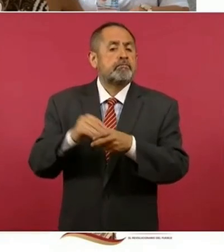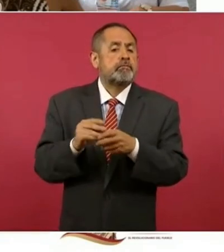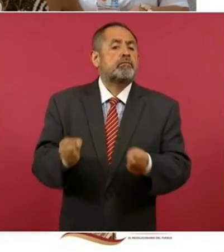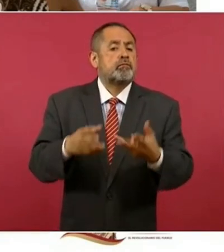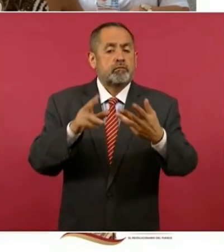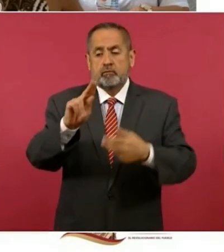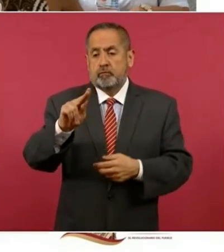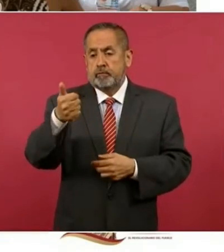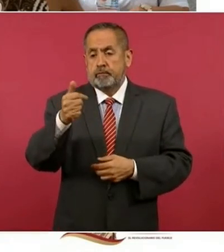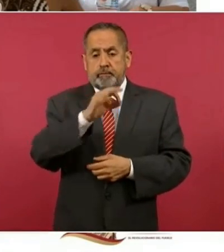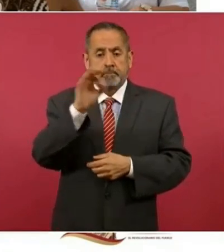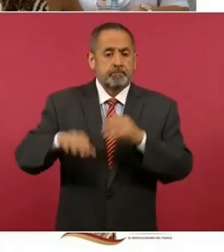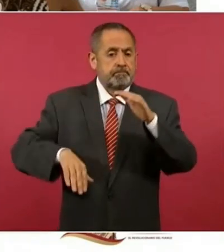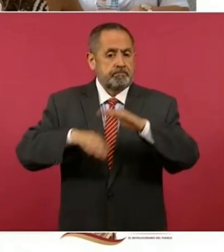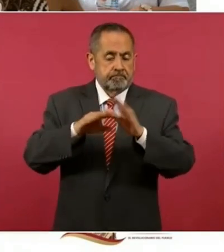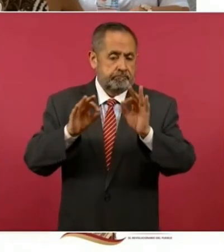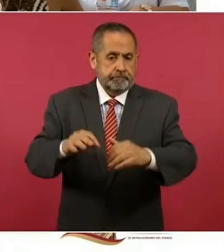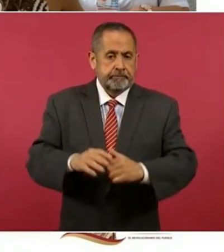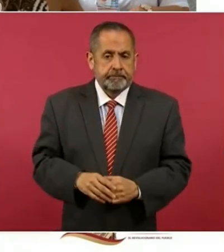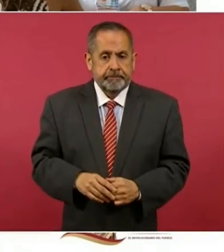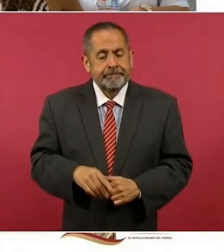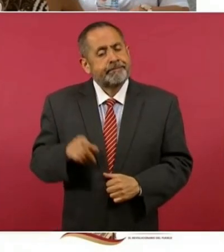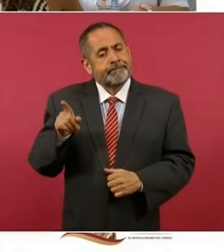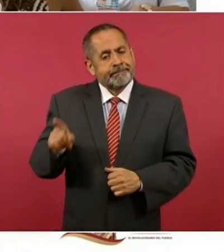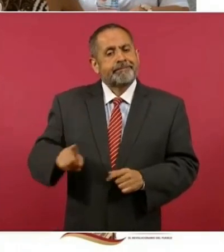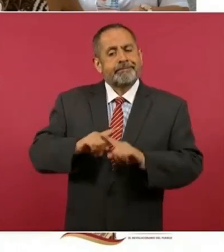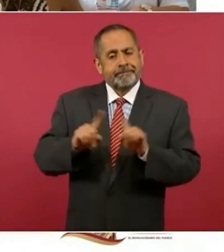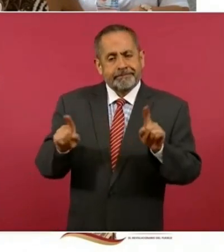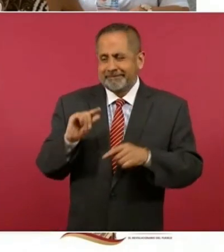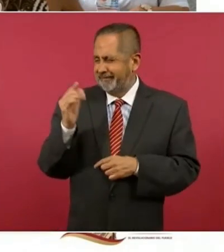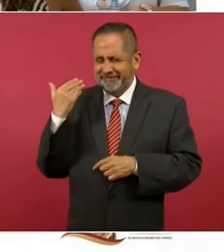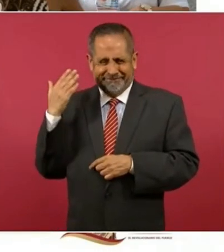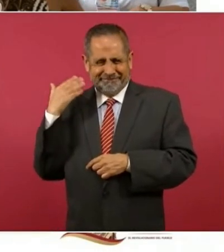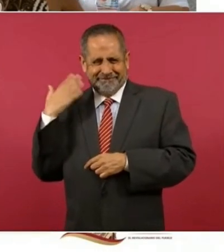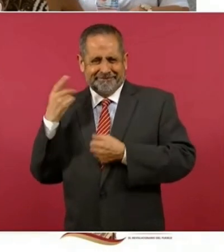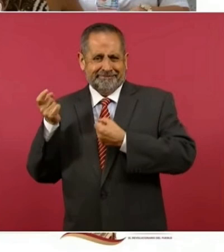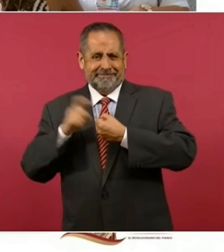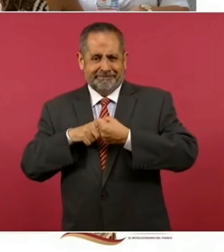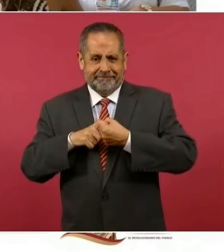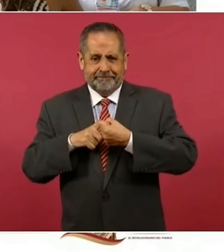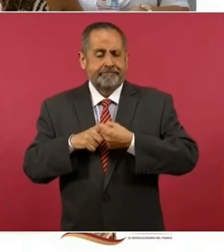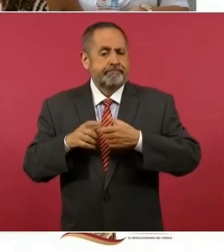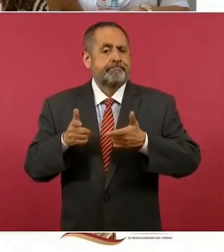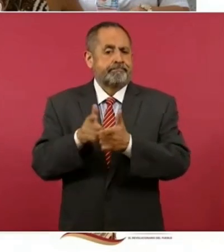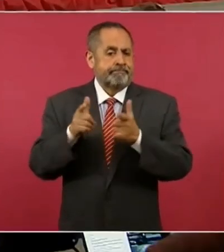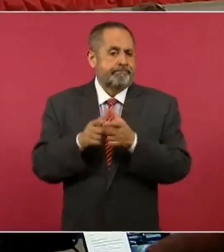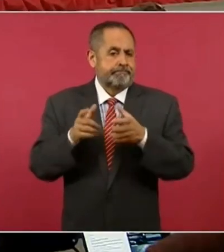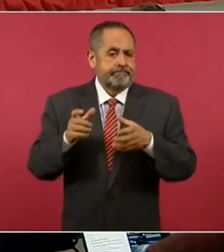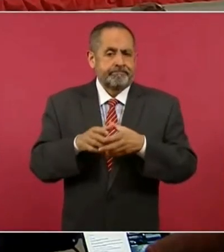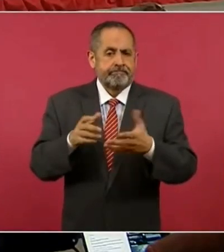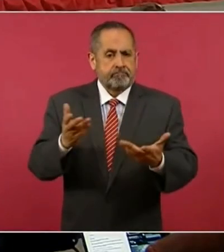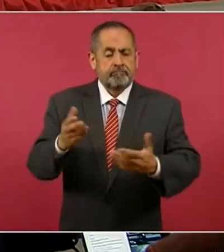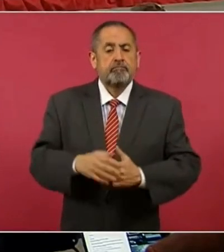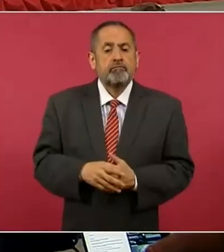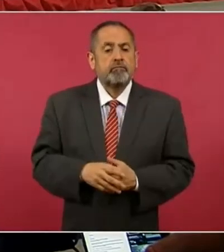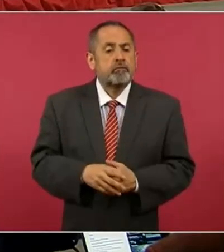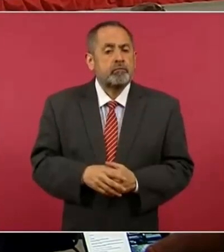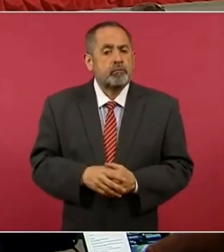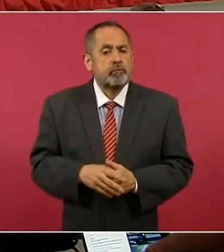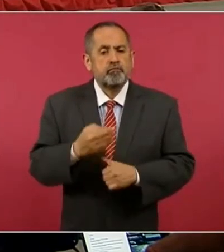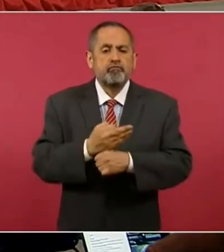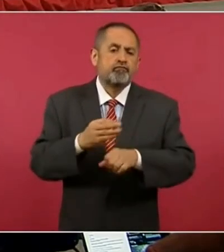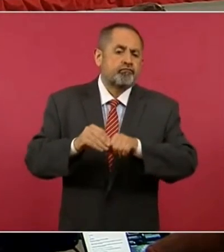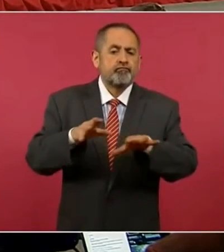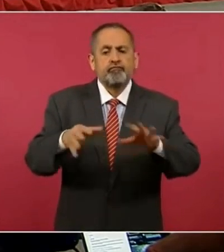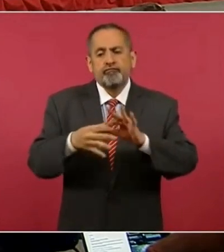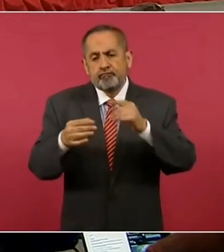86%. Aquí reportamos de manera distinta, son los estados más recientes. Lo que que hoy queremos informar son de algunas acciones que se han